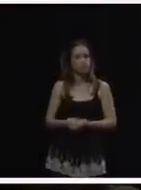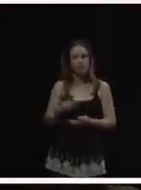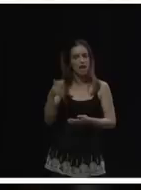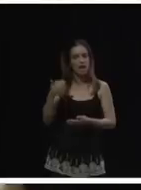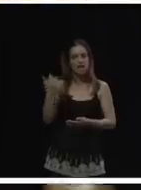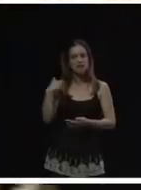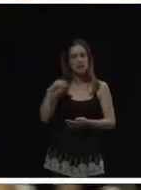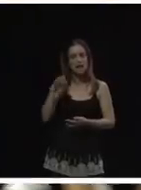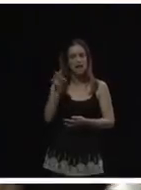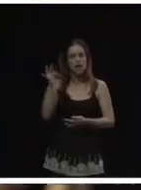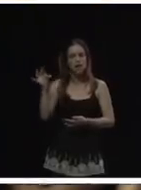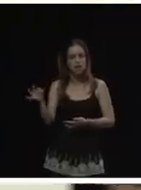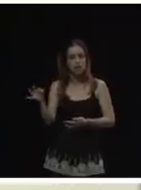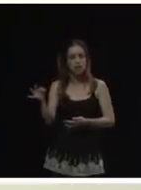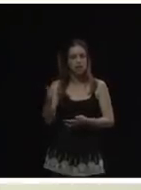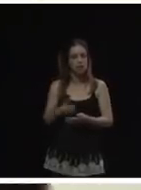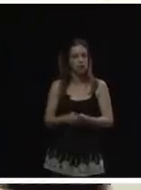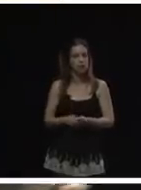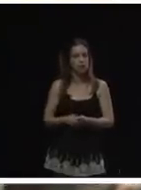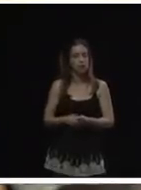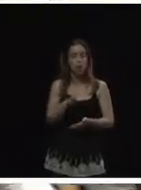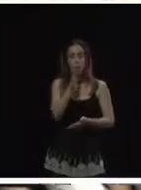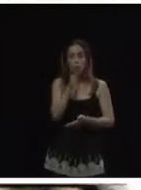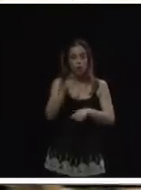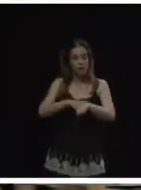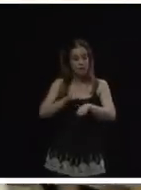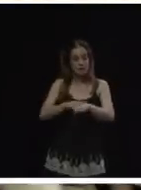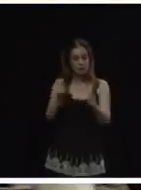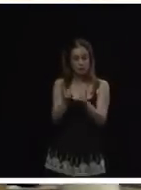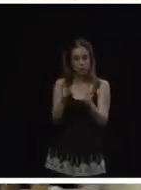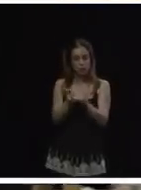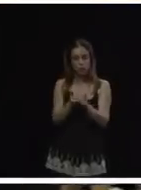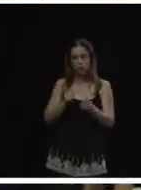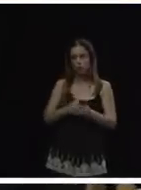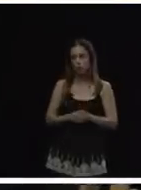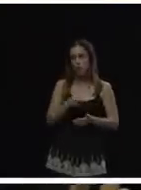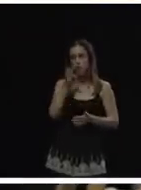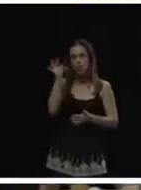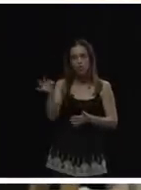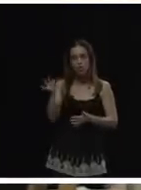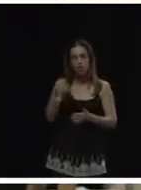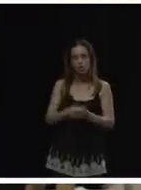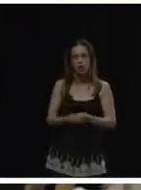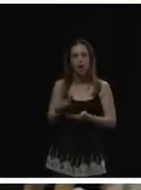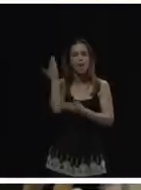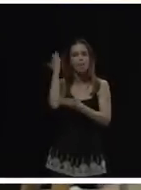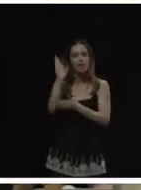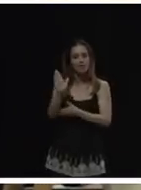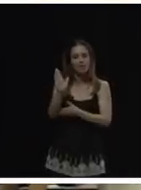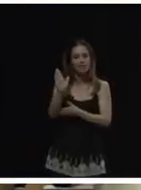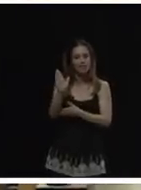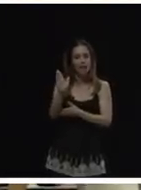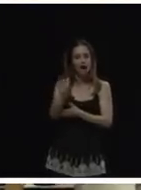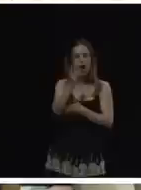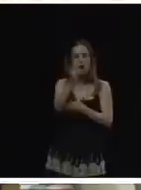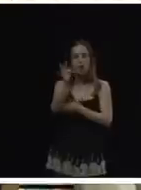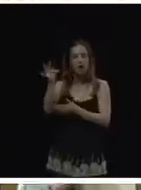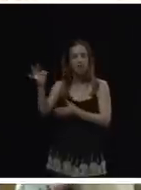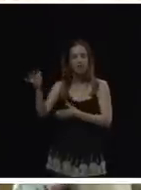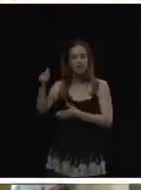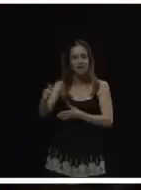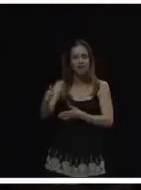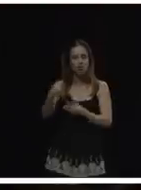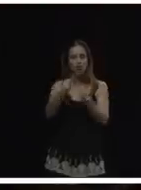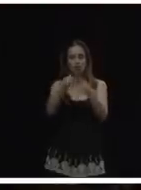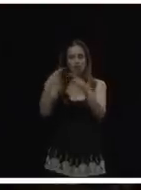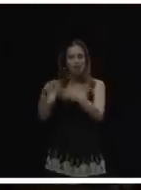inmediatamente, porque vamos cortitos de tiempo, voy a pasar a presentaros a los candidatos que van por